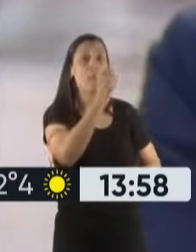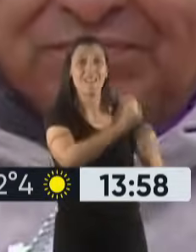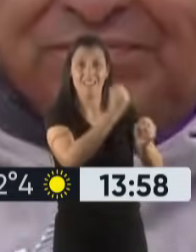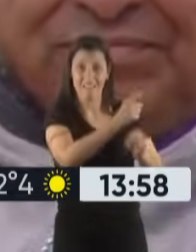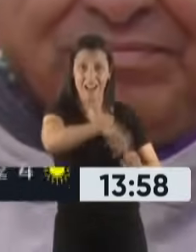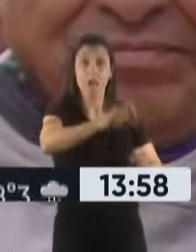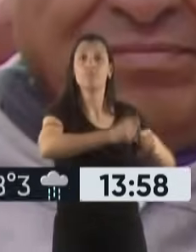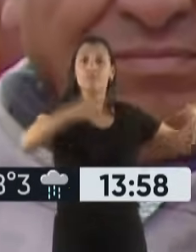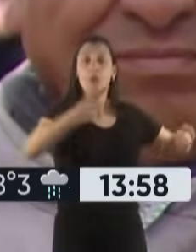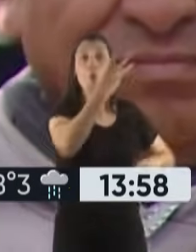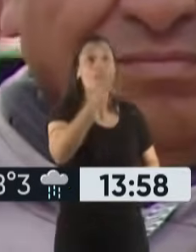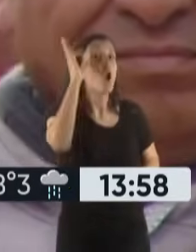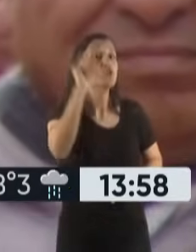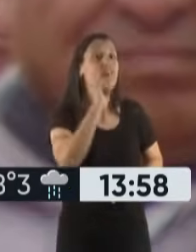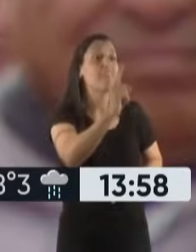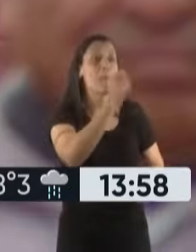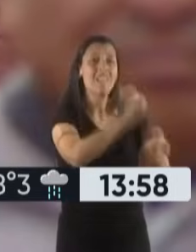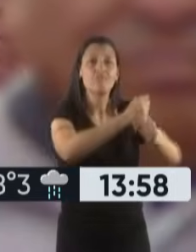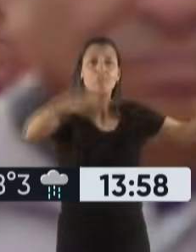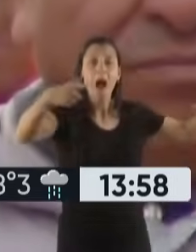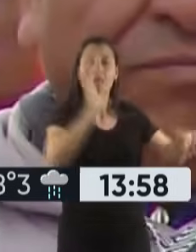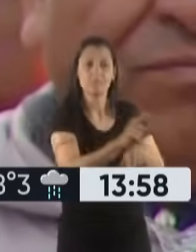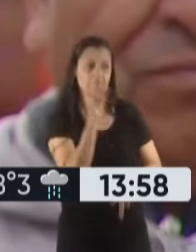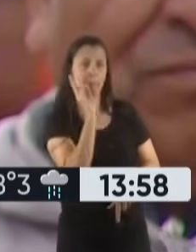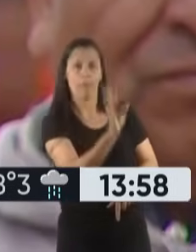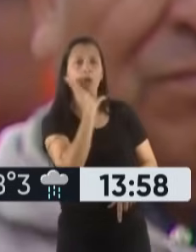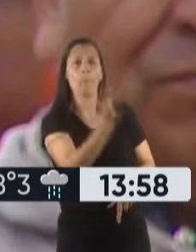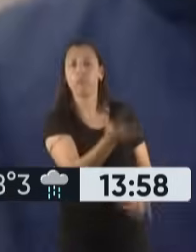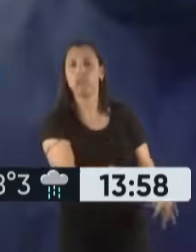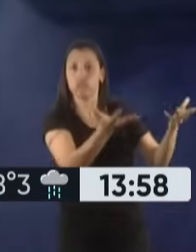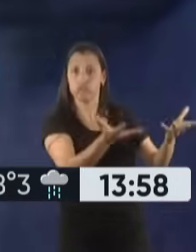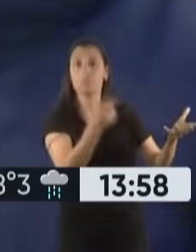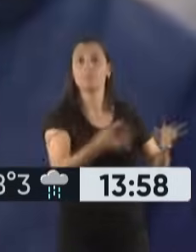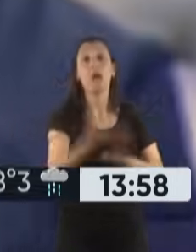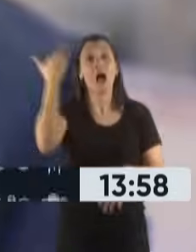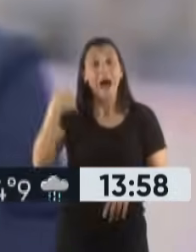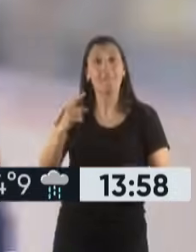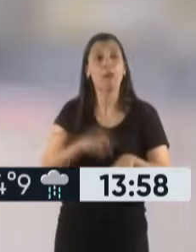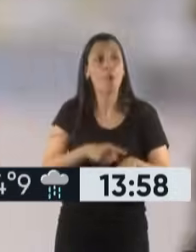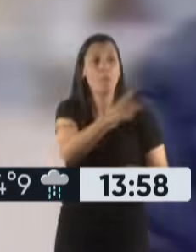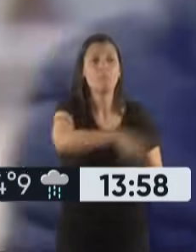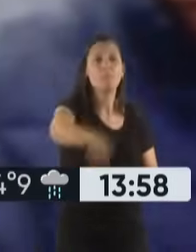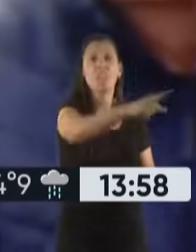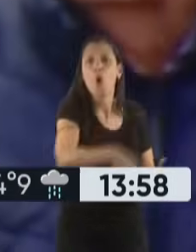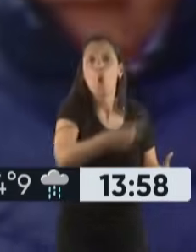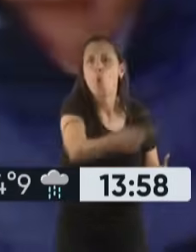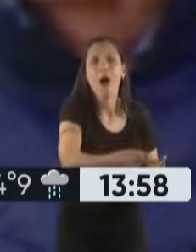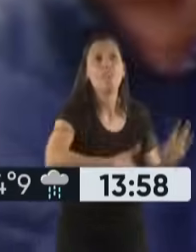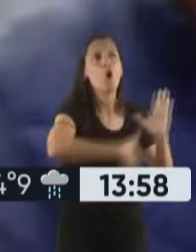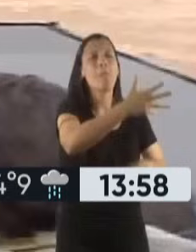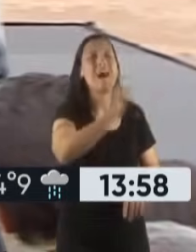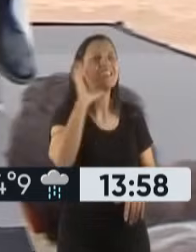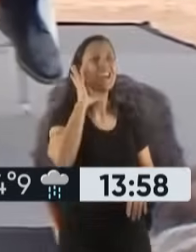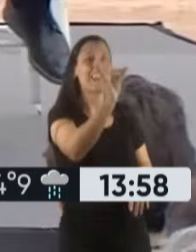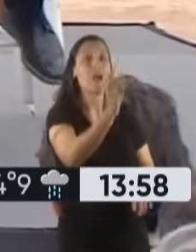tenemos 480.000 trabajadores. El dato que yo tenía era cuando la UOCRA tuvo más empleados. Fue